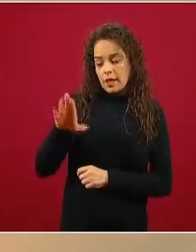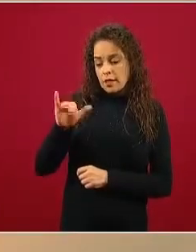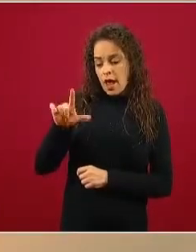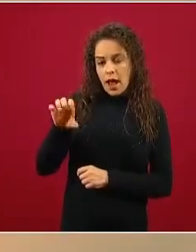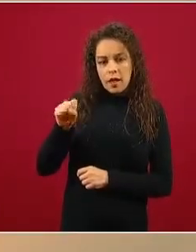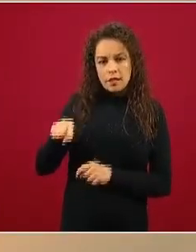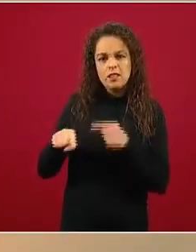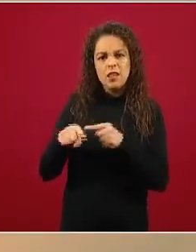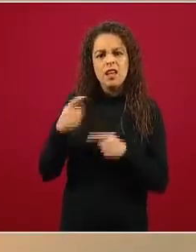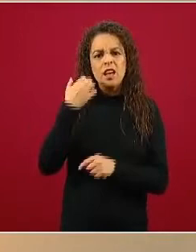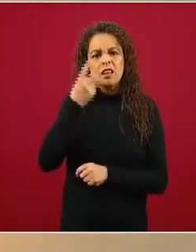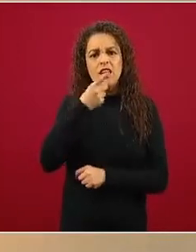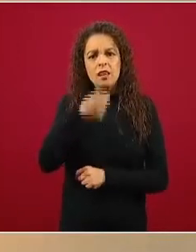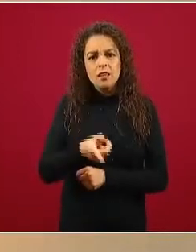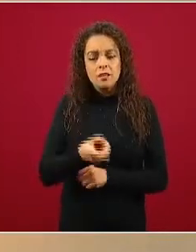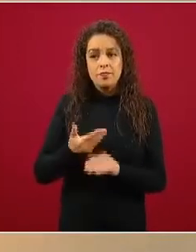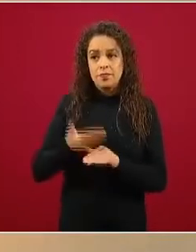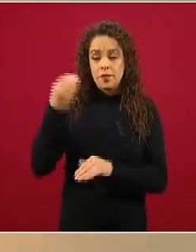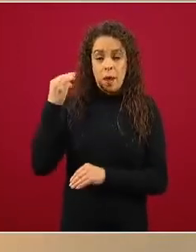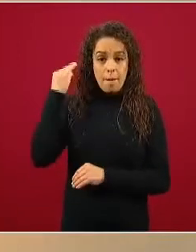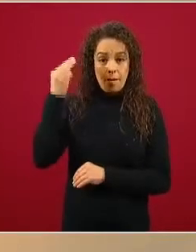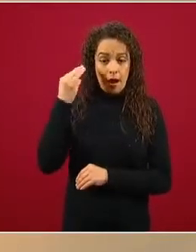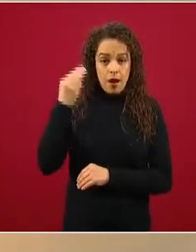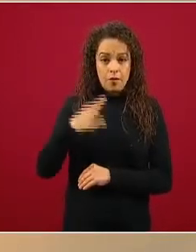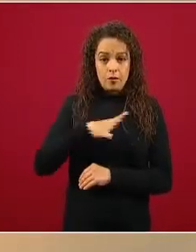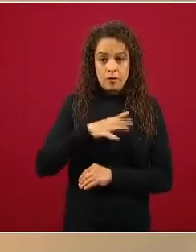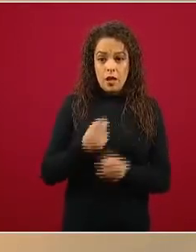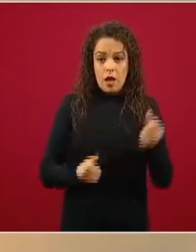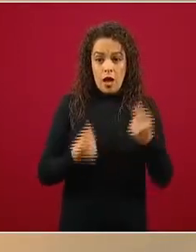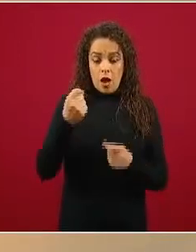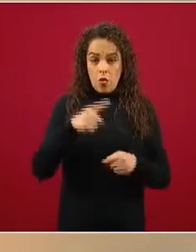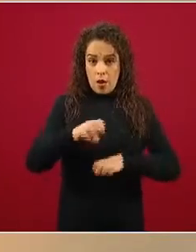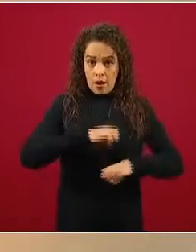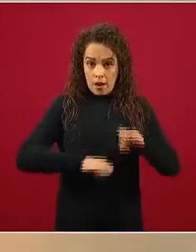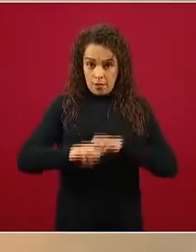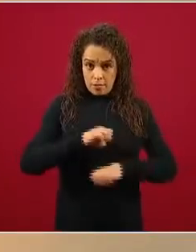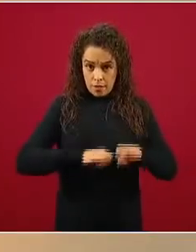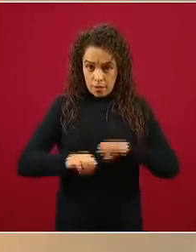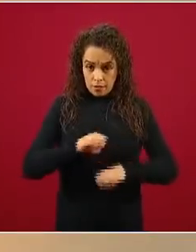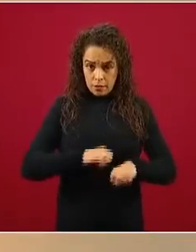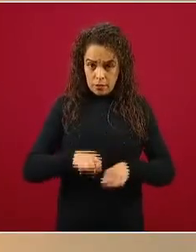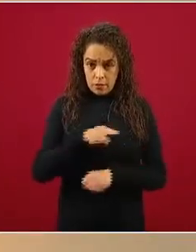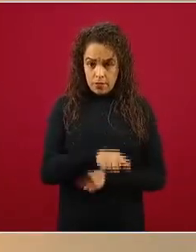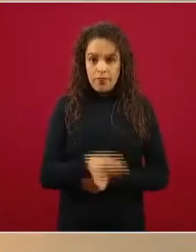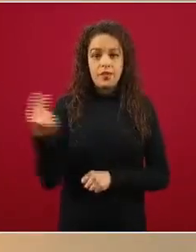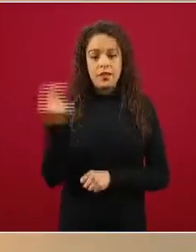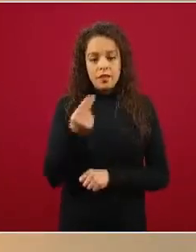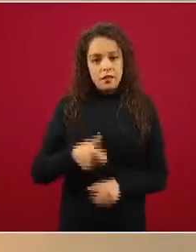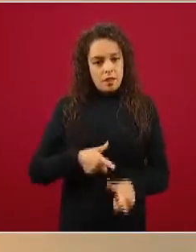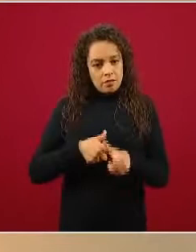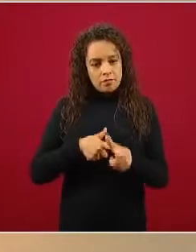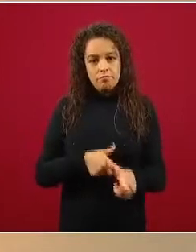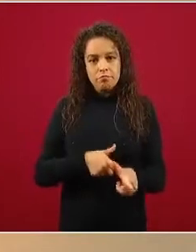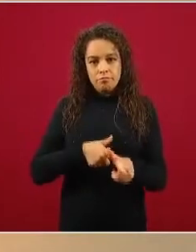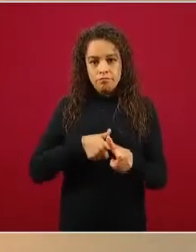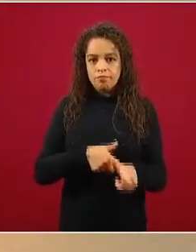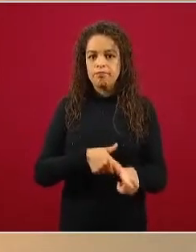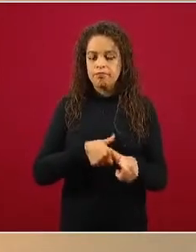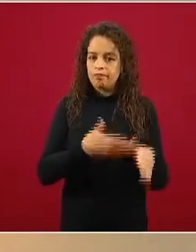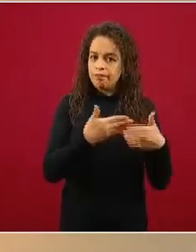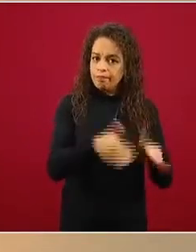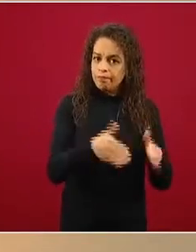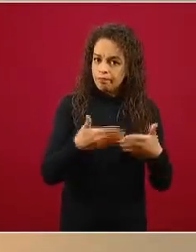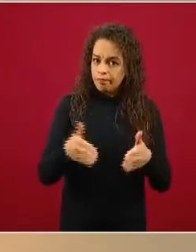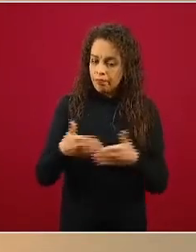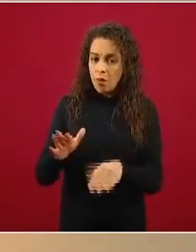marzo hubo una serie de empresas, de actividades económicas que tenían que seguir trabajando porque en medio de